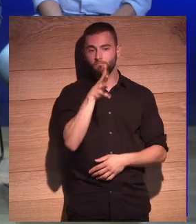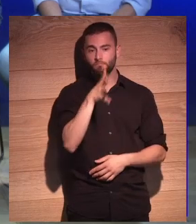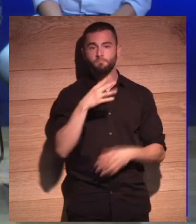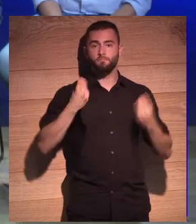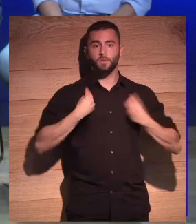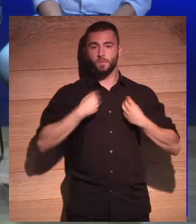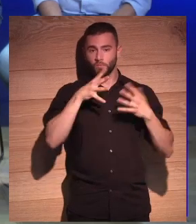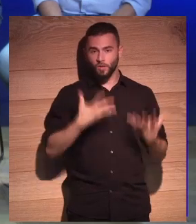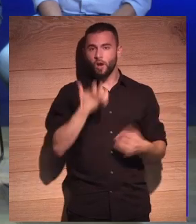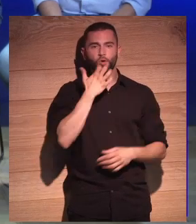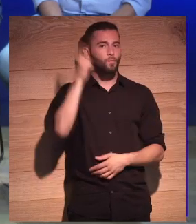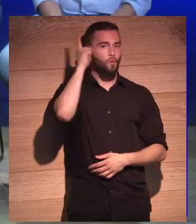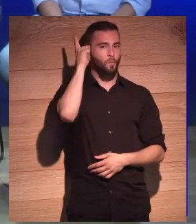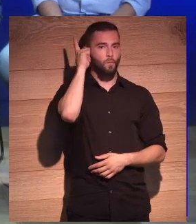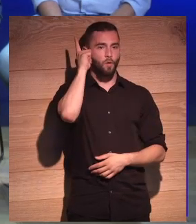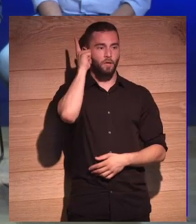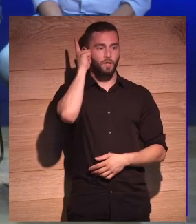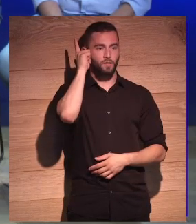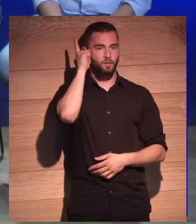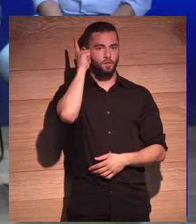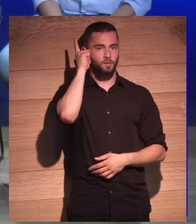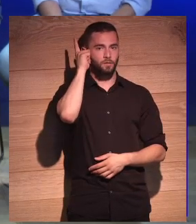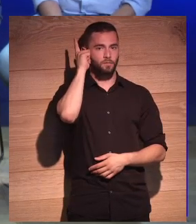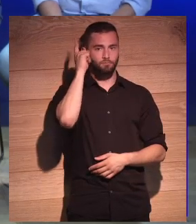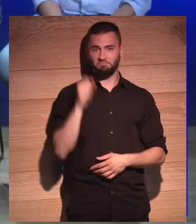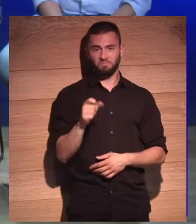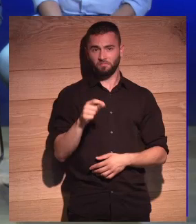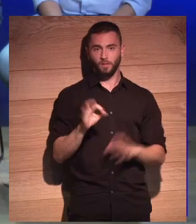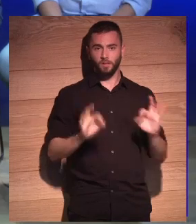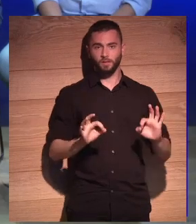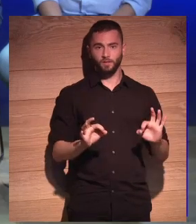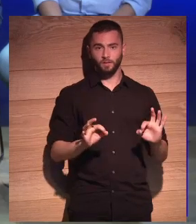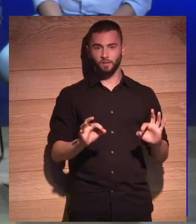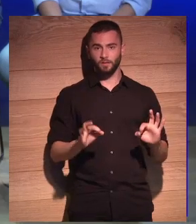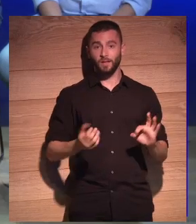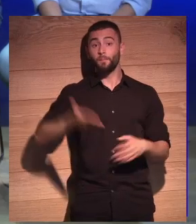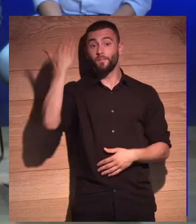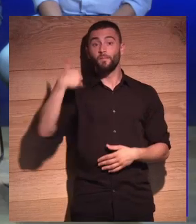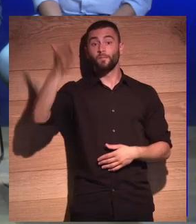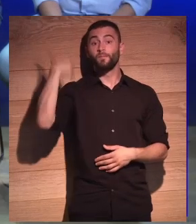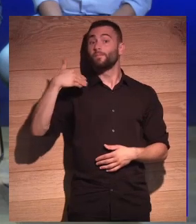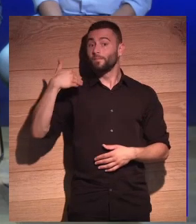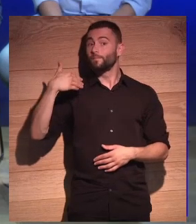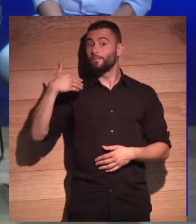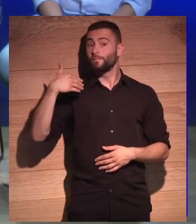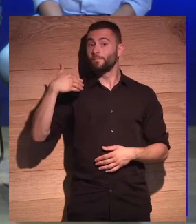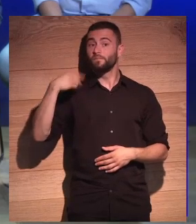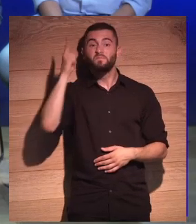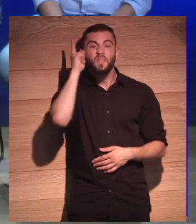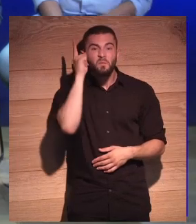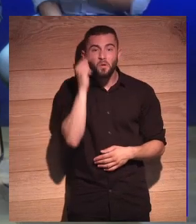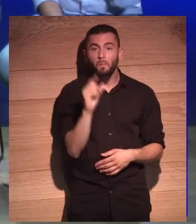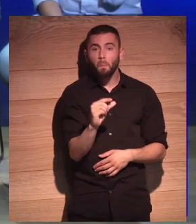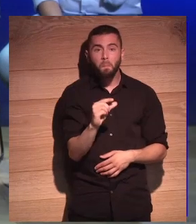donde el móvil, por ejemplo, ya es una cosa absolutamente habitual y no hace mucho tiempo es que unos teléfonos así chiquititos que